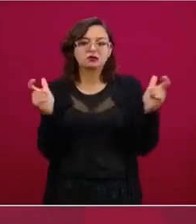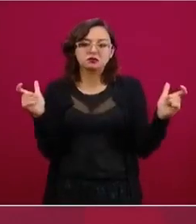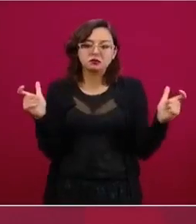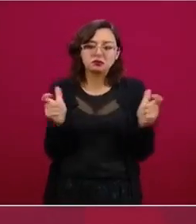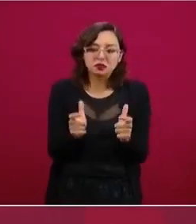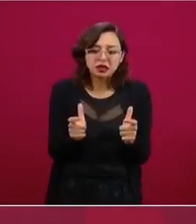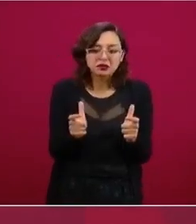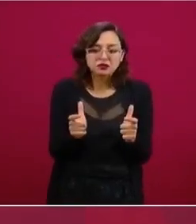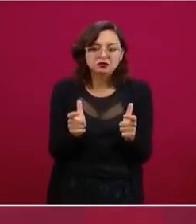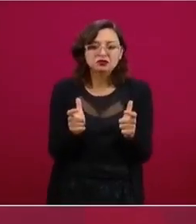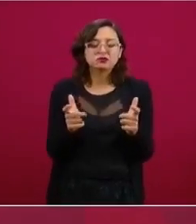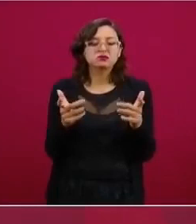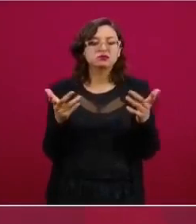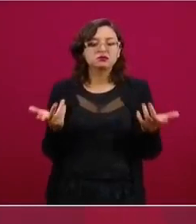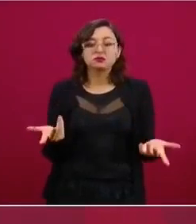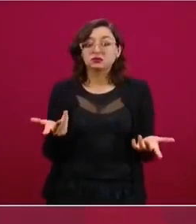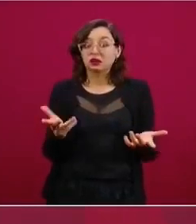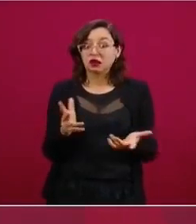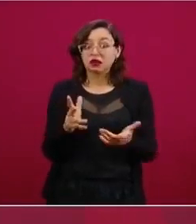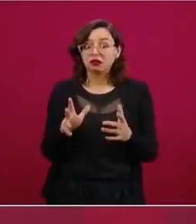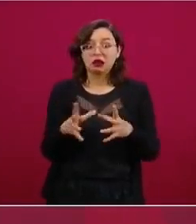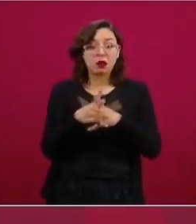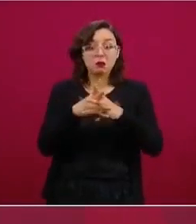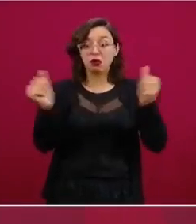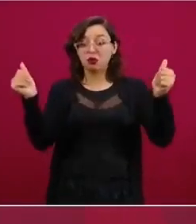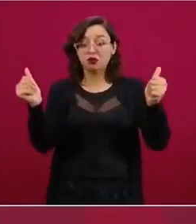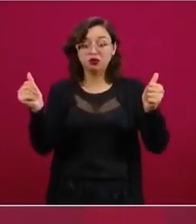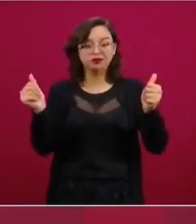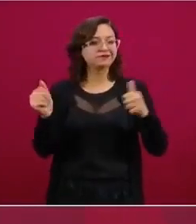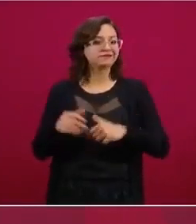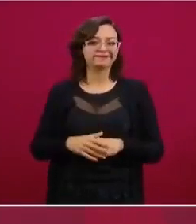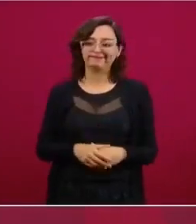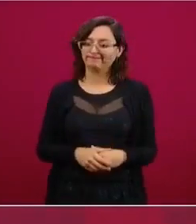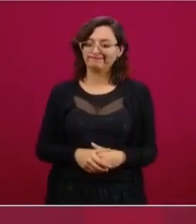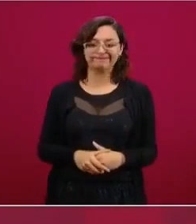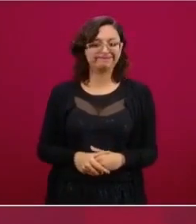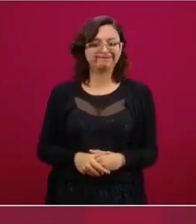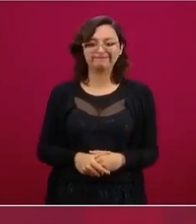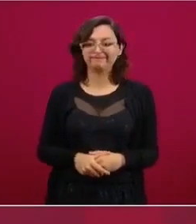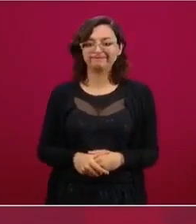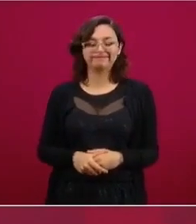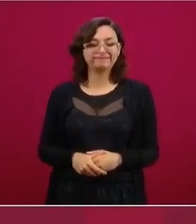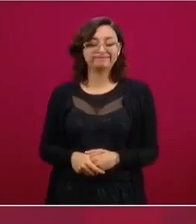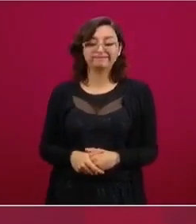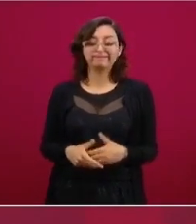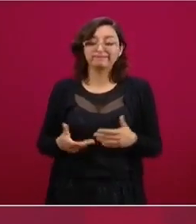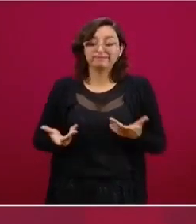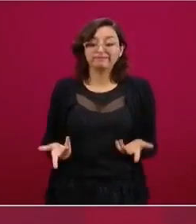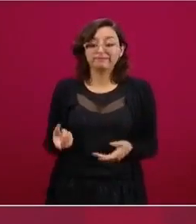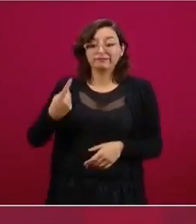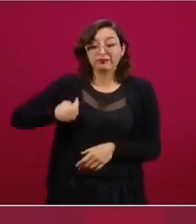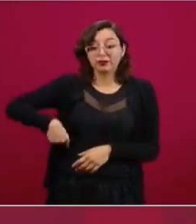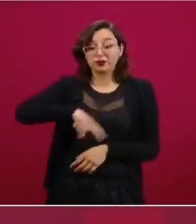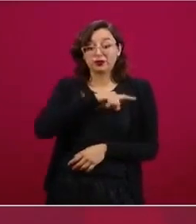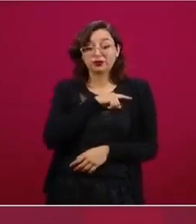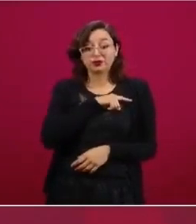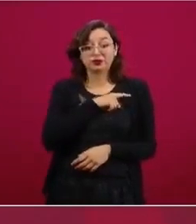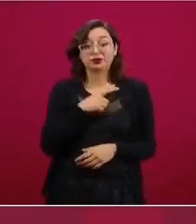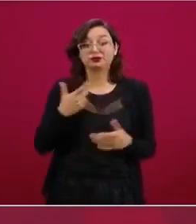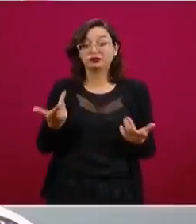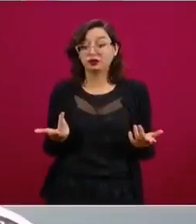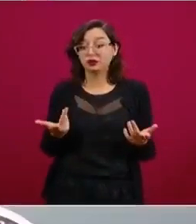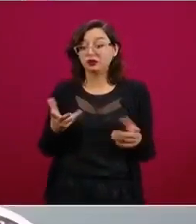empequeñecer, no es extinguir la epidemia. Si pretendiéramos hacer medidas de